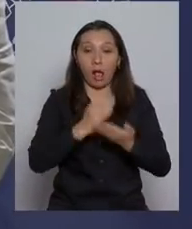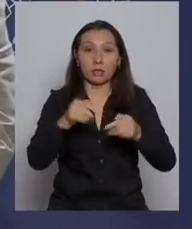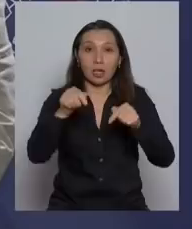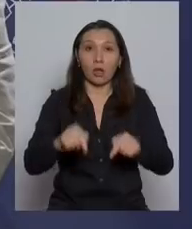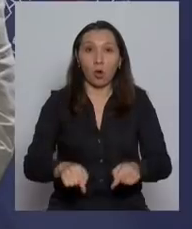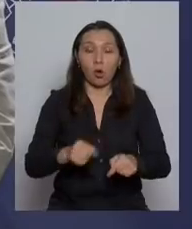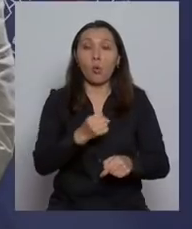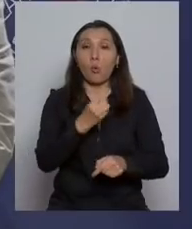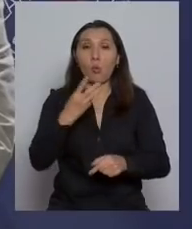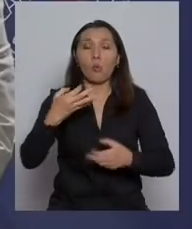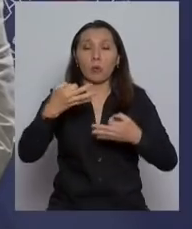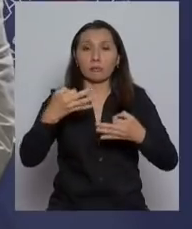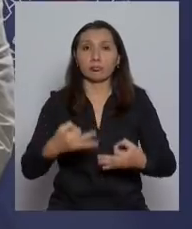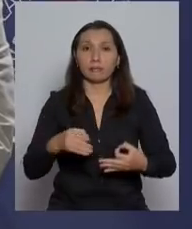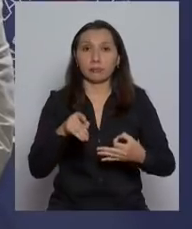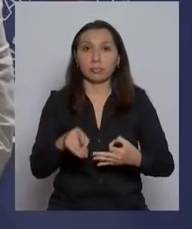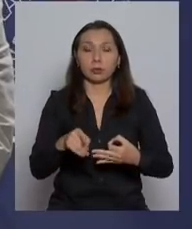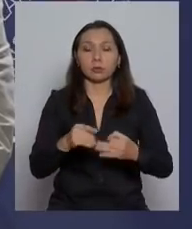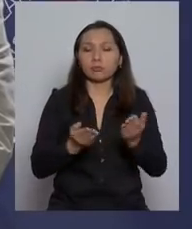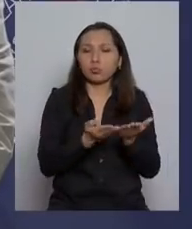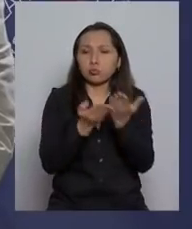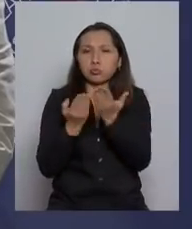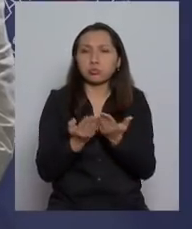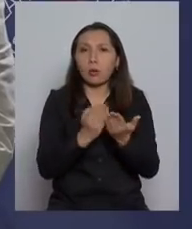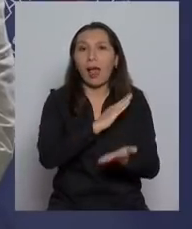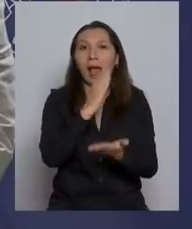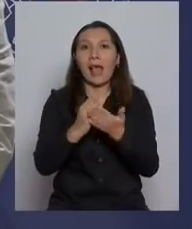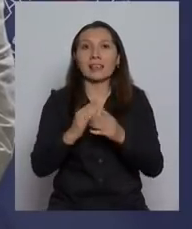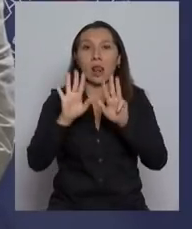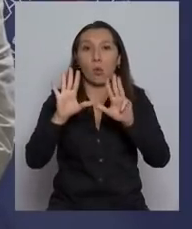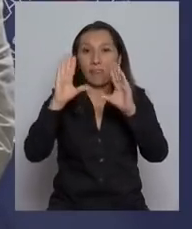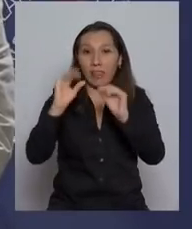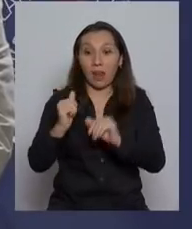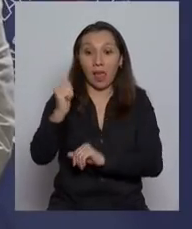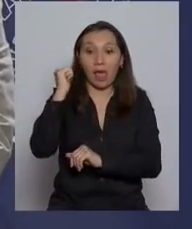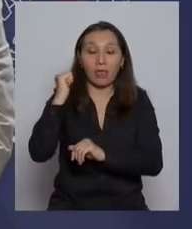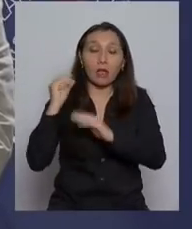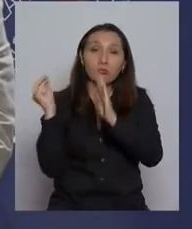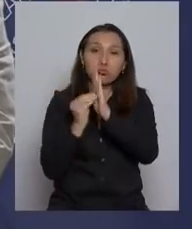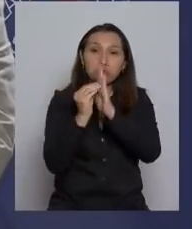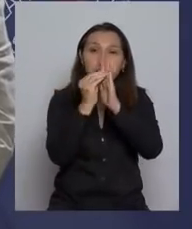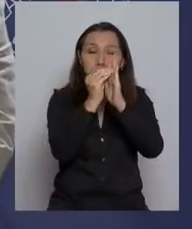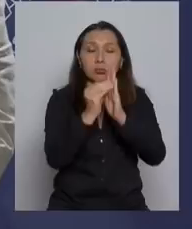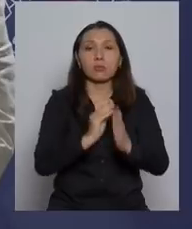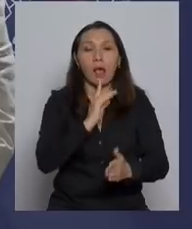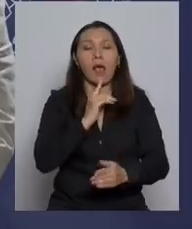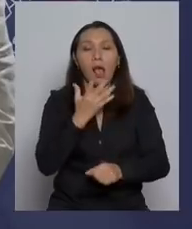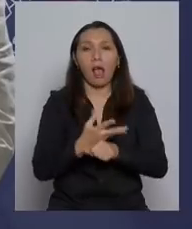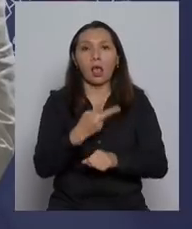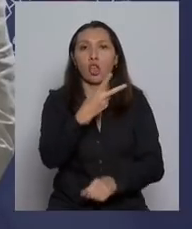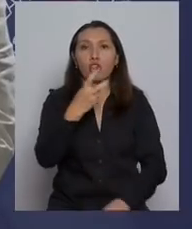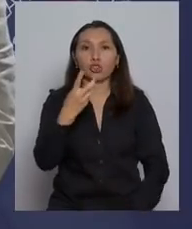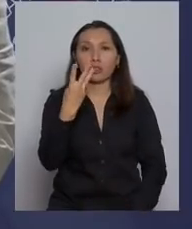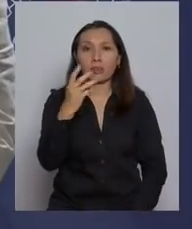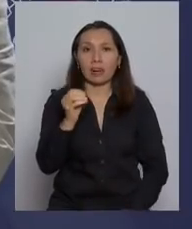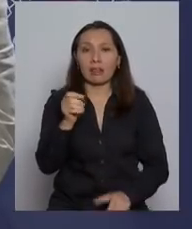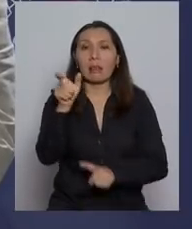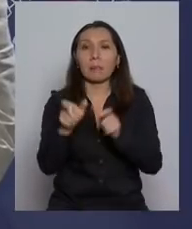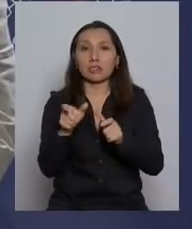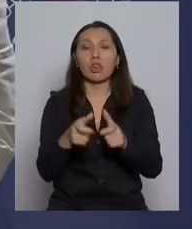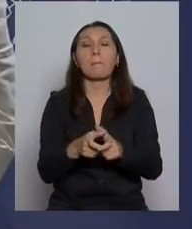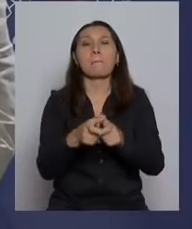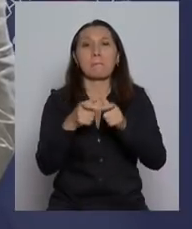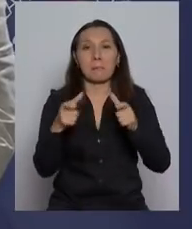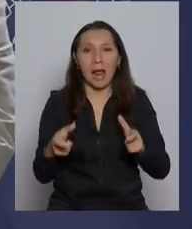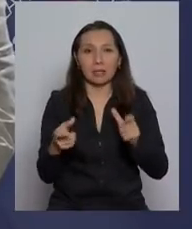que son los números que se miden a las 21 horas del día de ayer, tenemos 230 casos